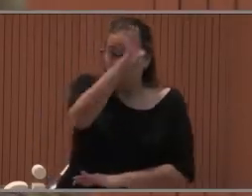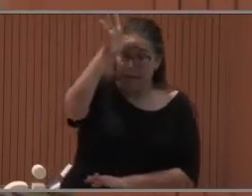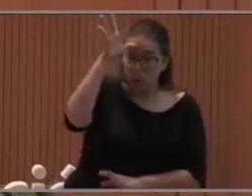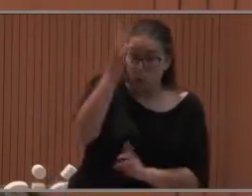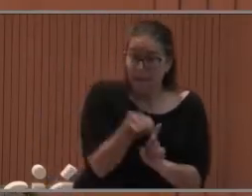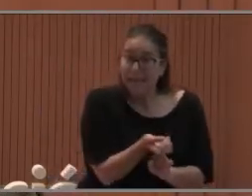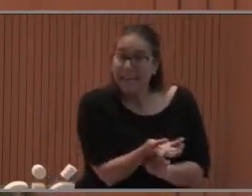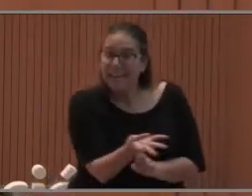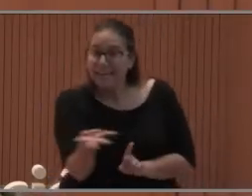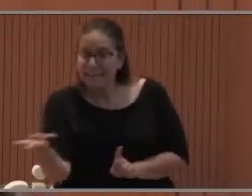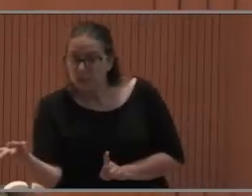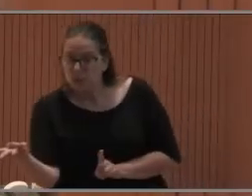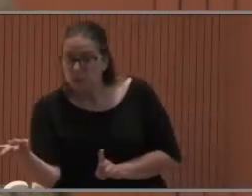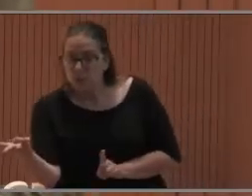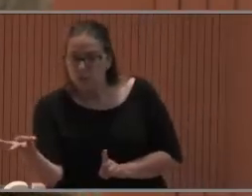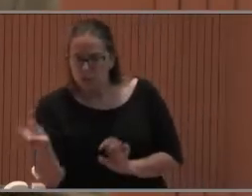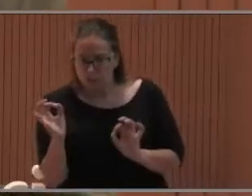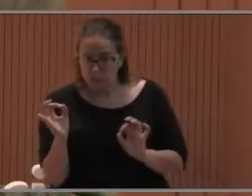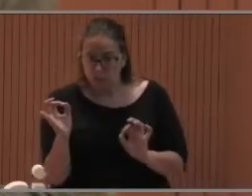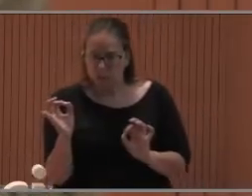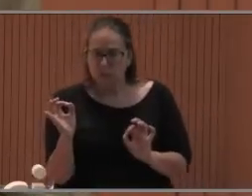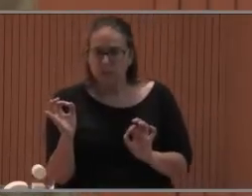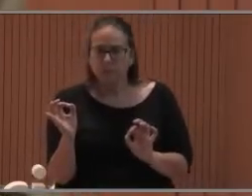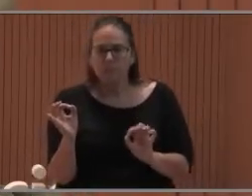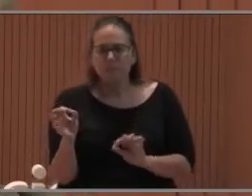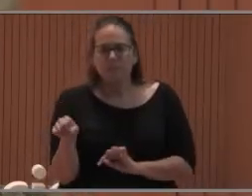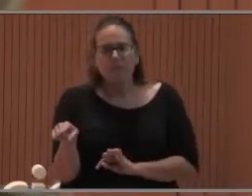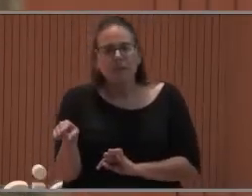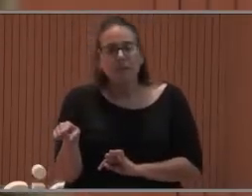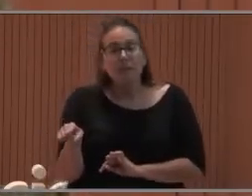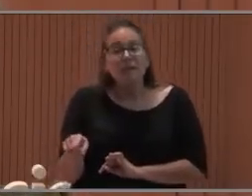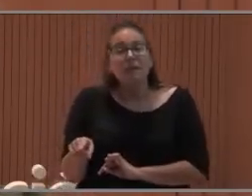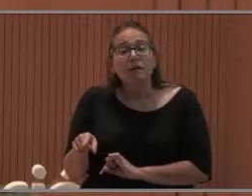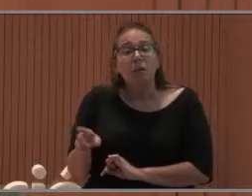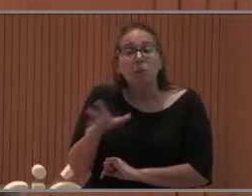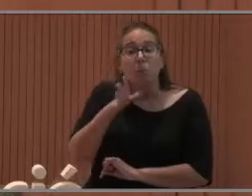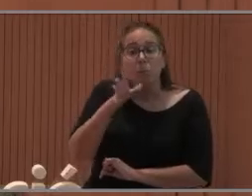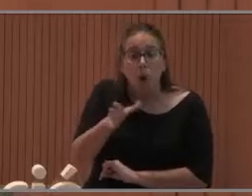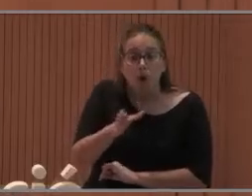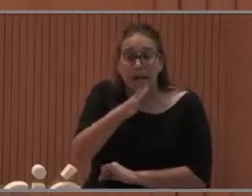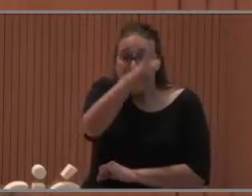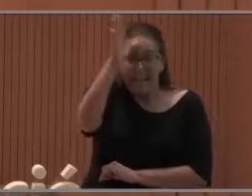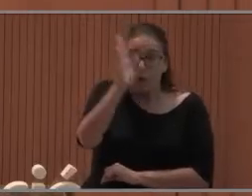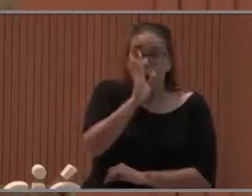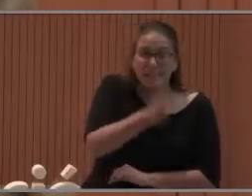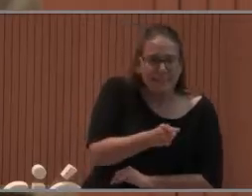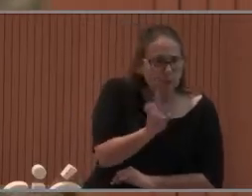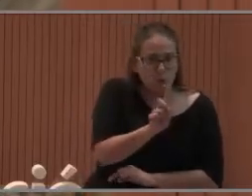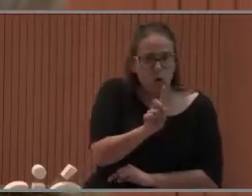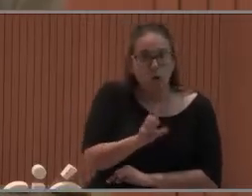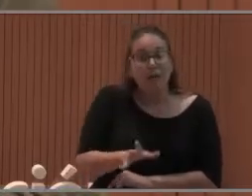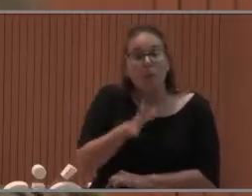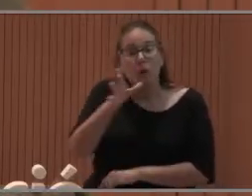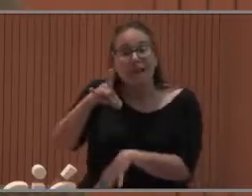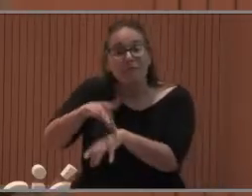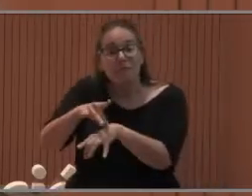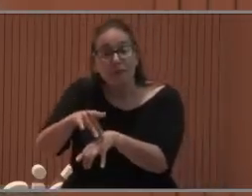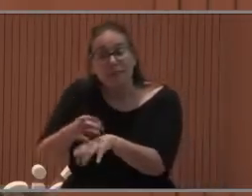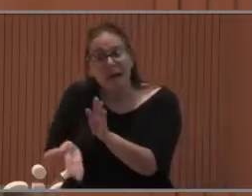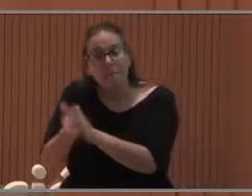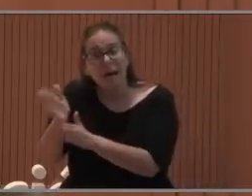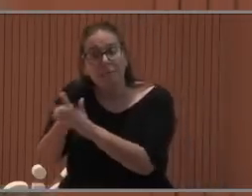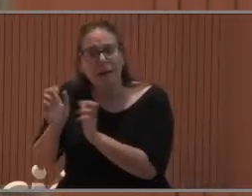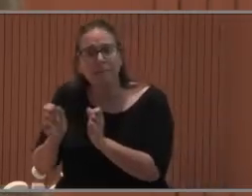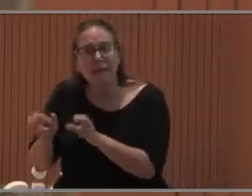resto, 2-3%. El resto son por agravamiento de otras patologías. Por tanto, ojo, porque el